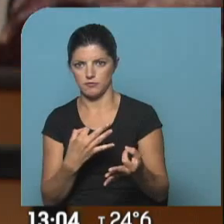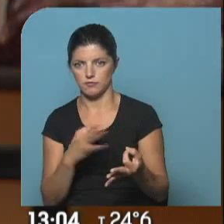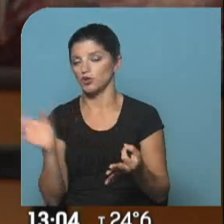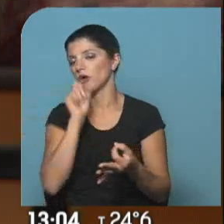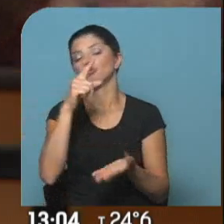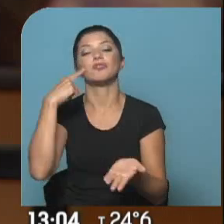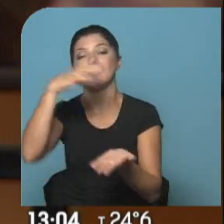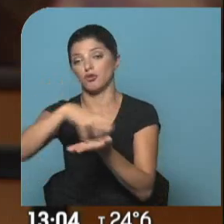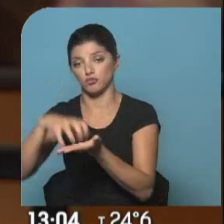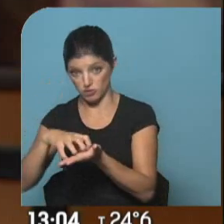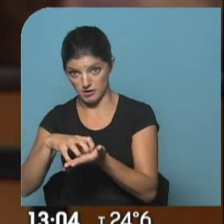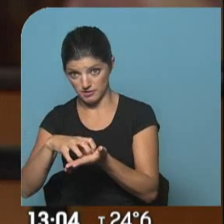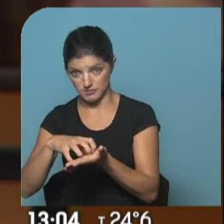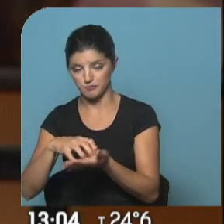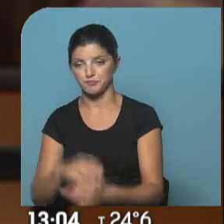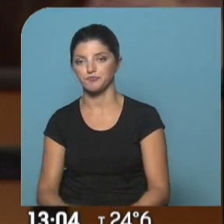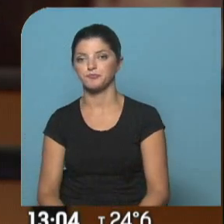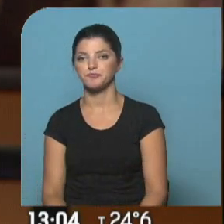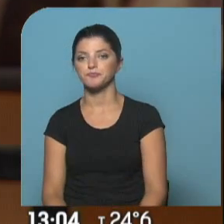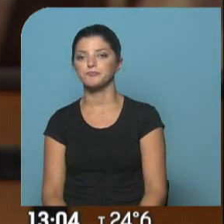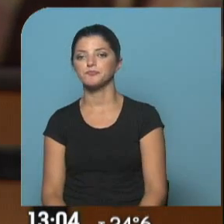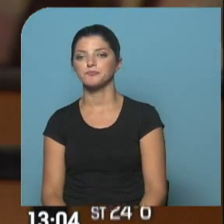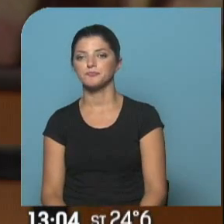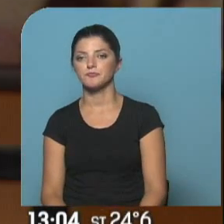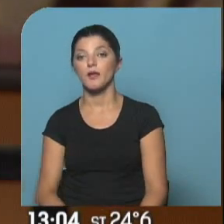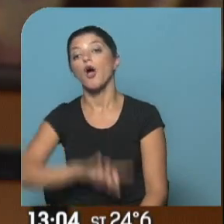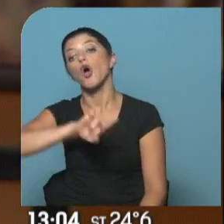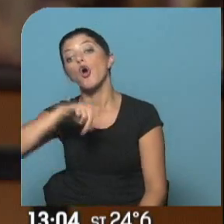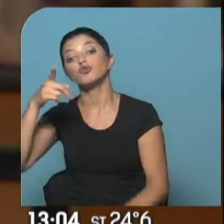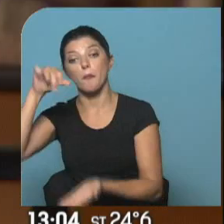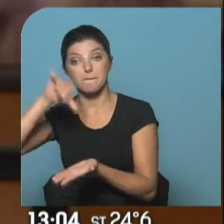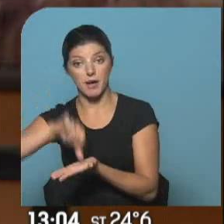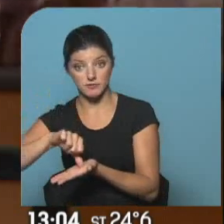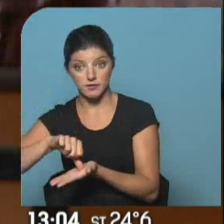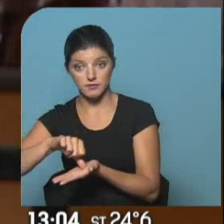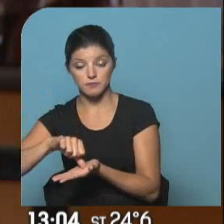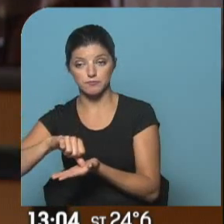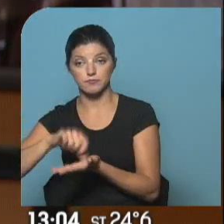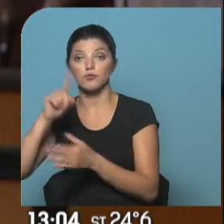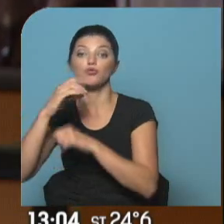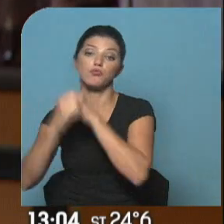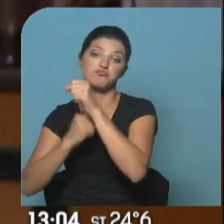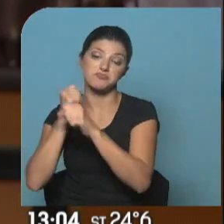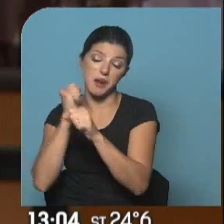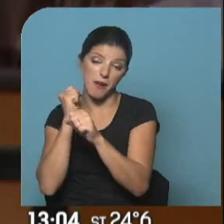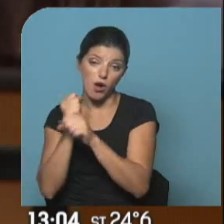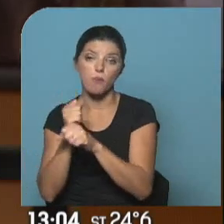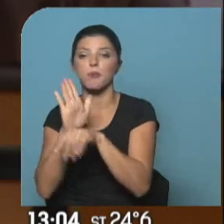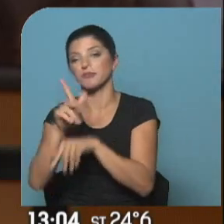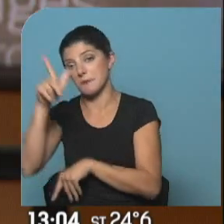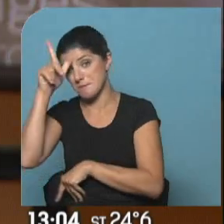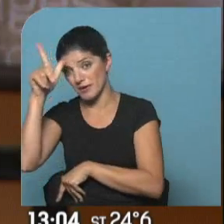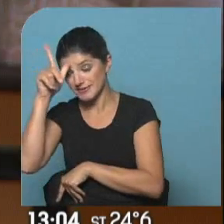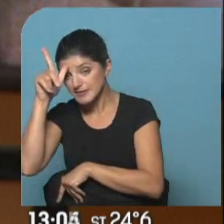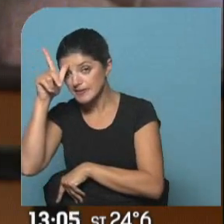de lo que podría ser los poderes del Estado. Sí. En otros países están cumpliendo una función policial, la gente también les